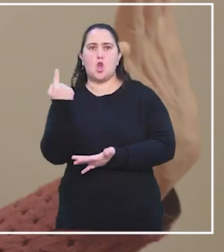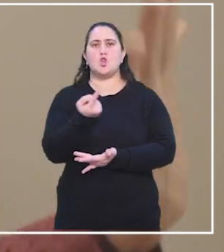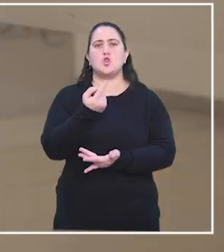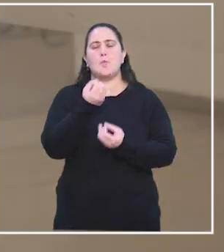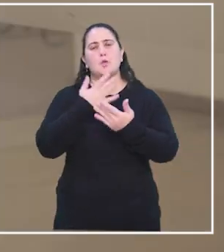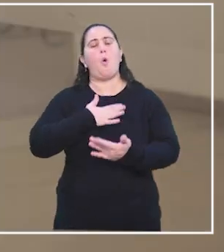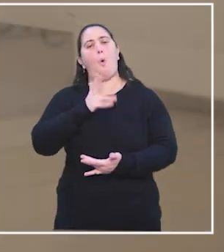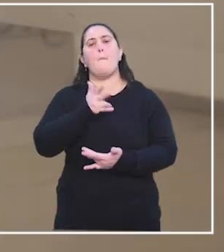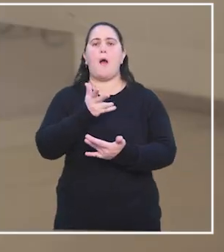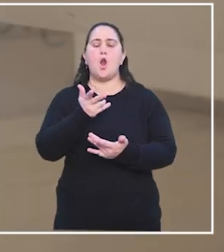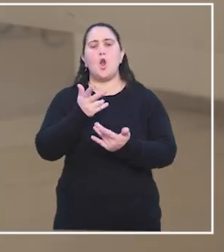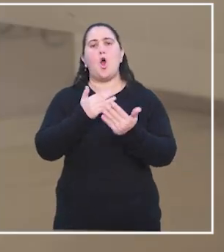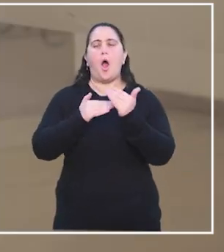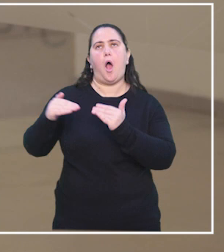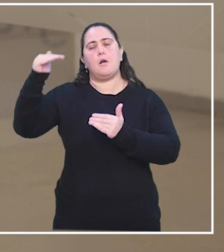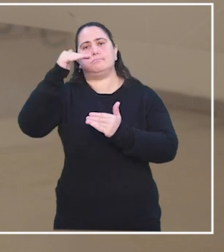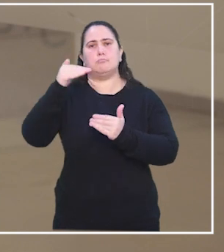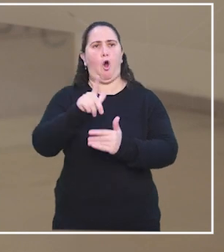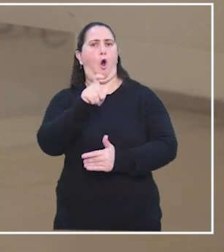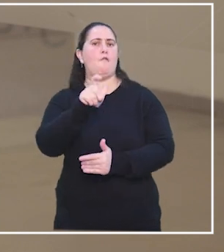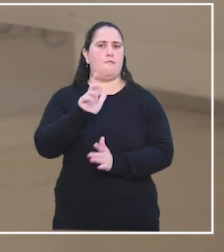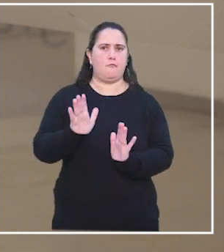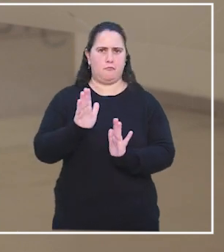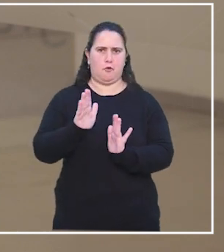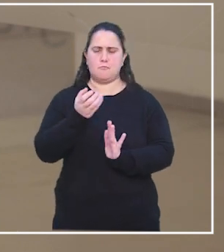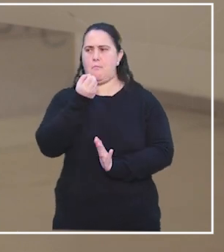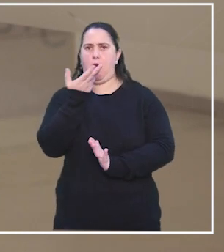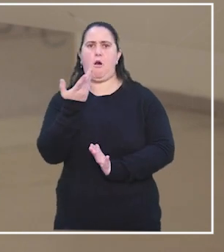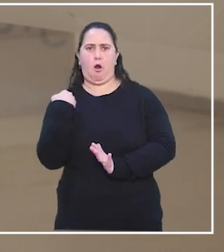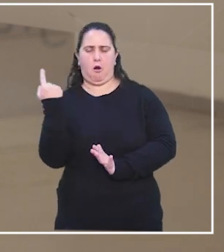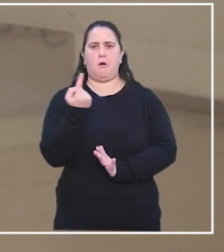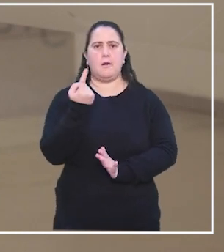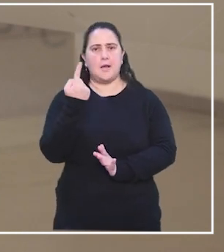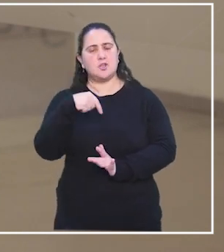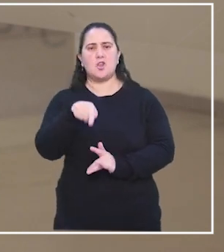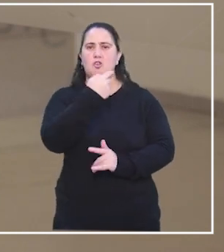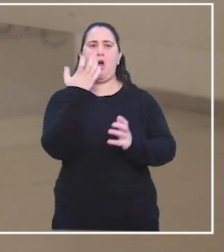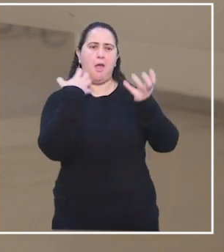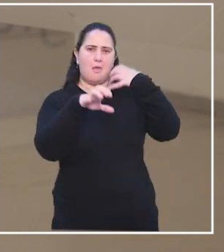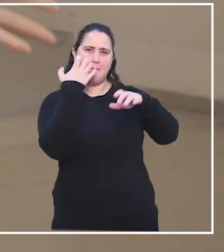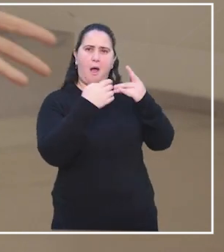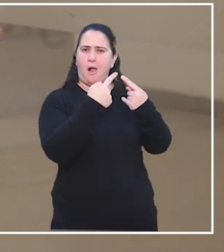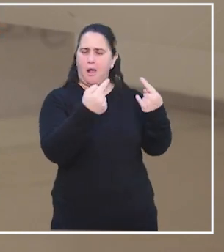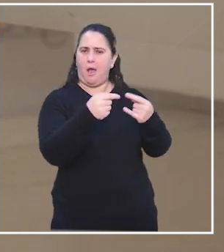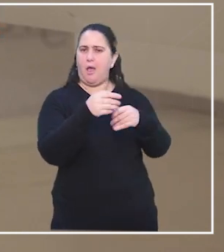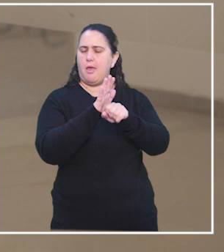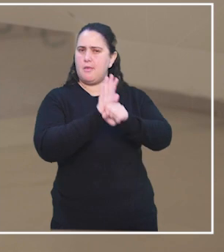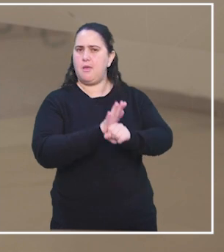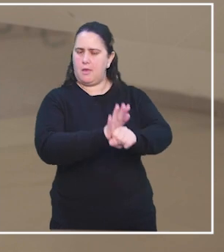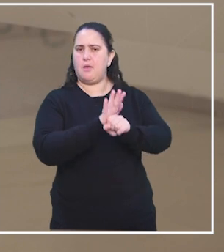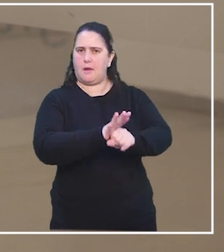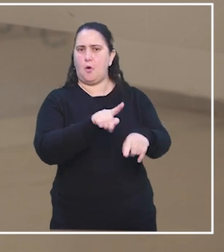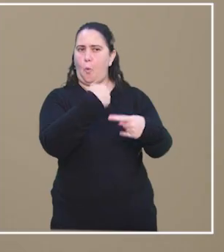consideraba que la especie humana era, sin discusión, una especie privilegiada, ¿no? Y que entonces todos los otros animales y todas las